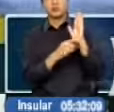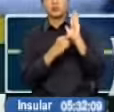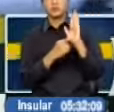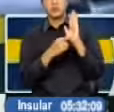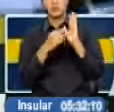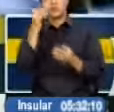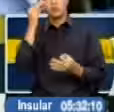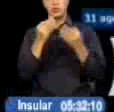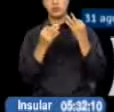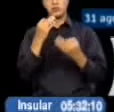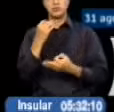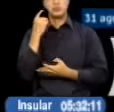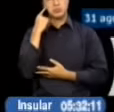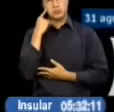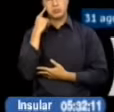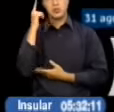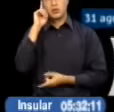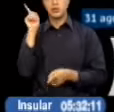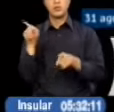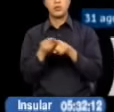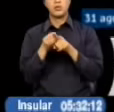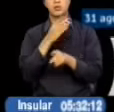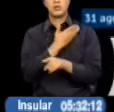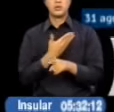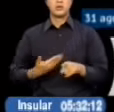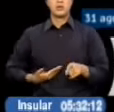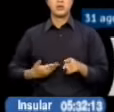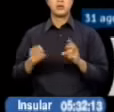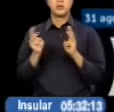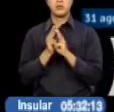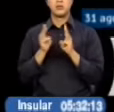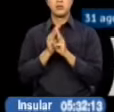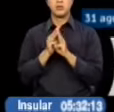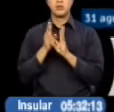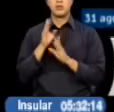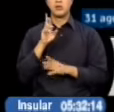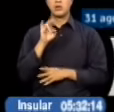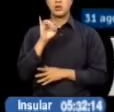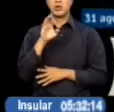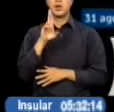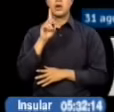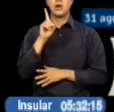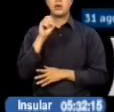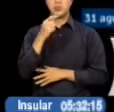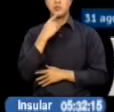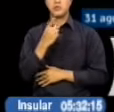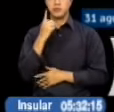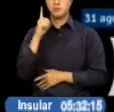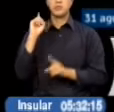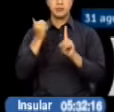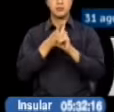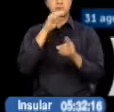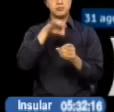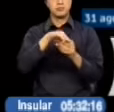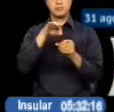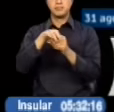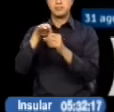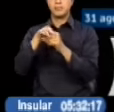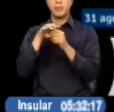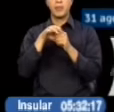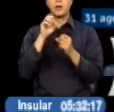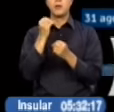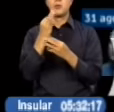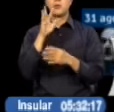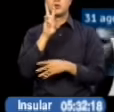injusto político lo prevé bajo este acuerdo el presidente del tribunal supremo federal ricardo lewandowski dio paso a la primera votación con el voto